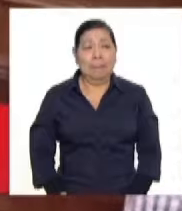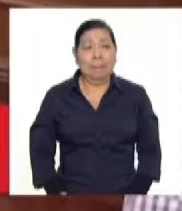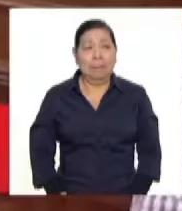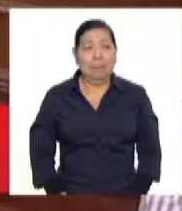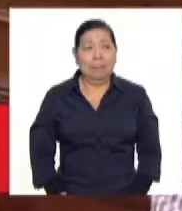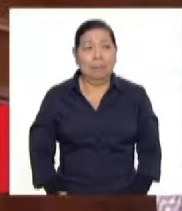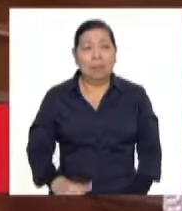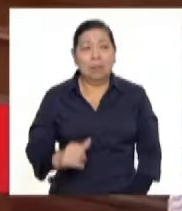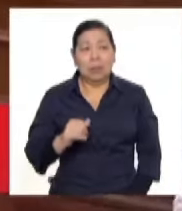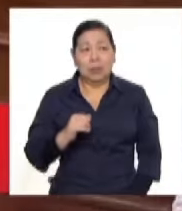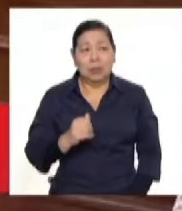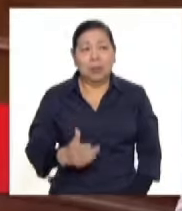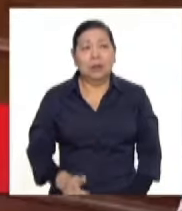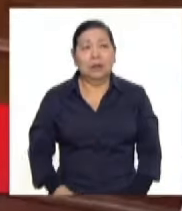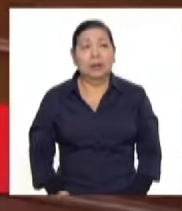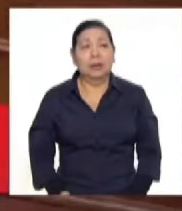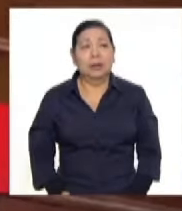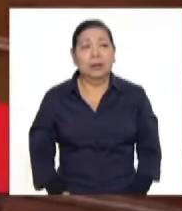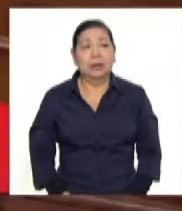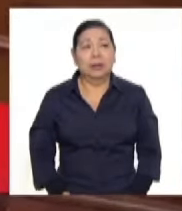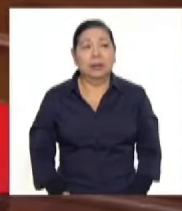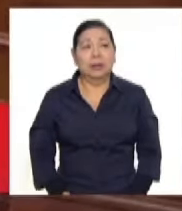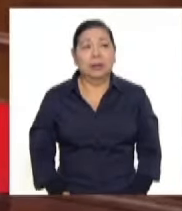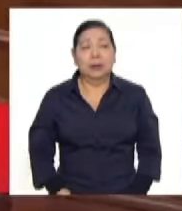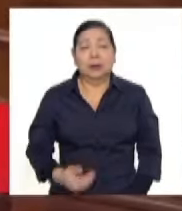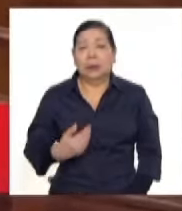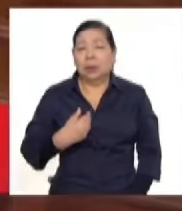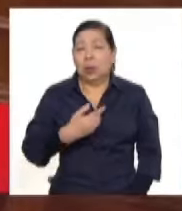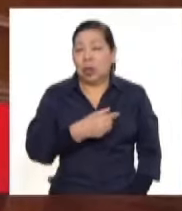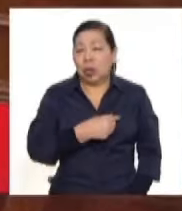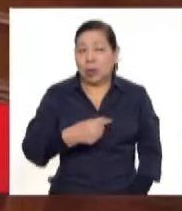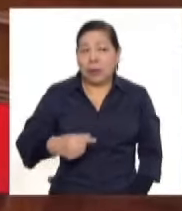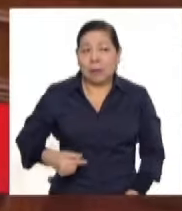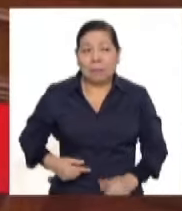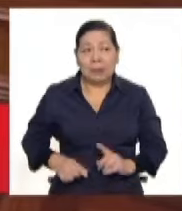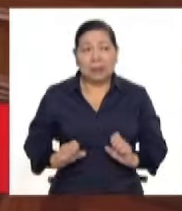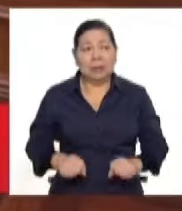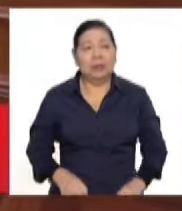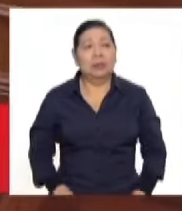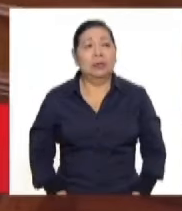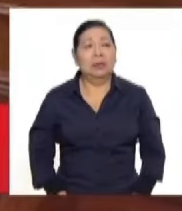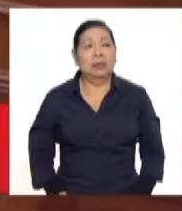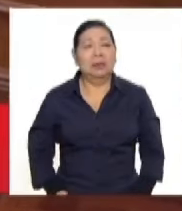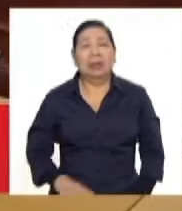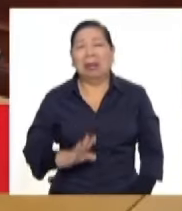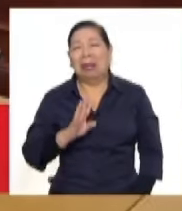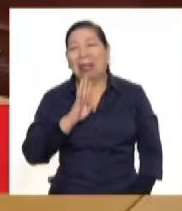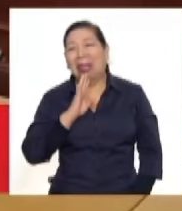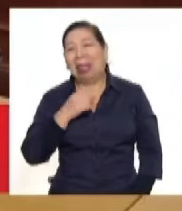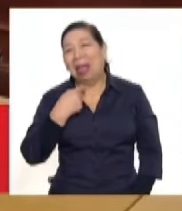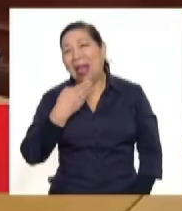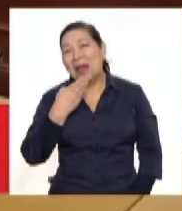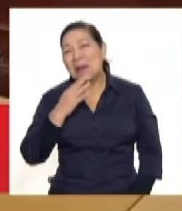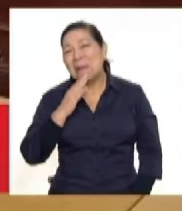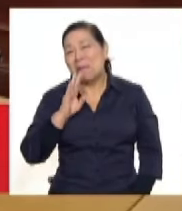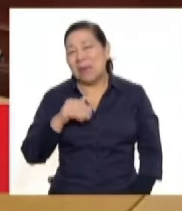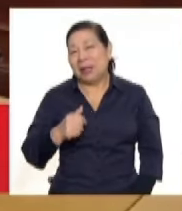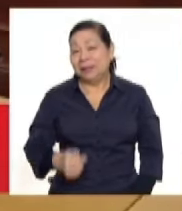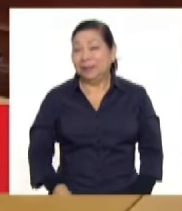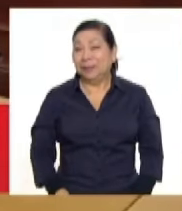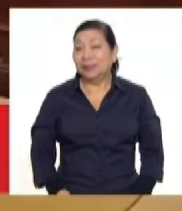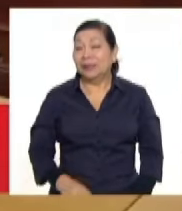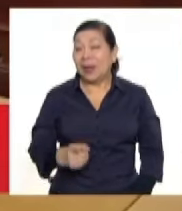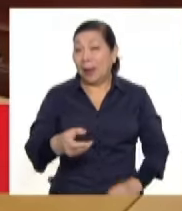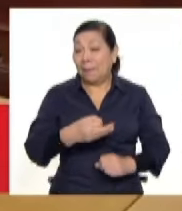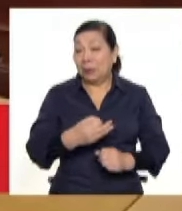Están cayendo en el juego del consejero regional, que dice es un cuento chino. El gobernador regional de